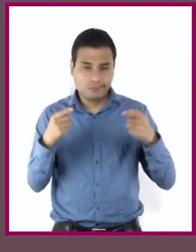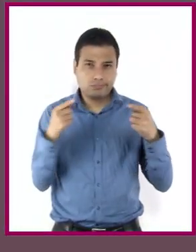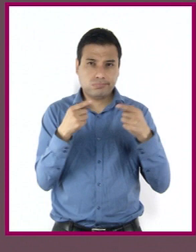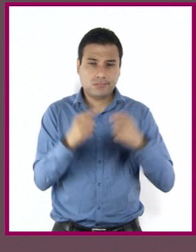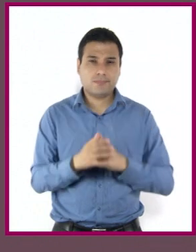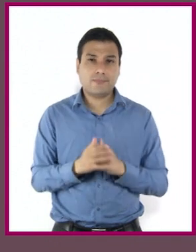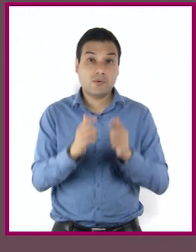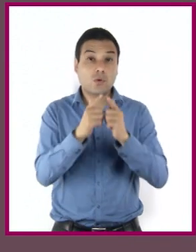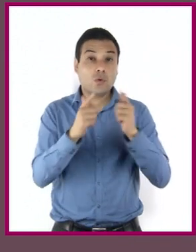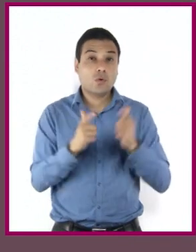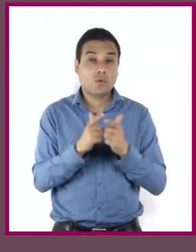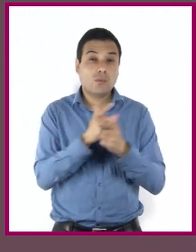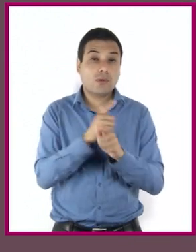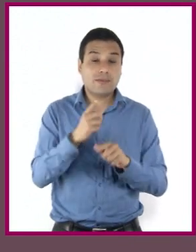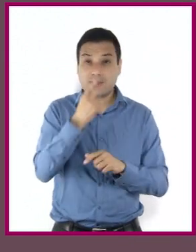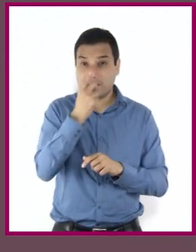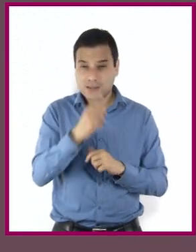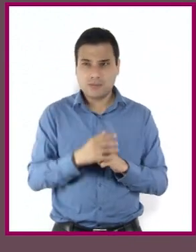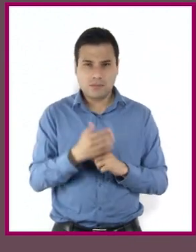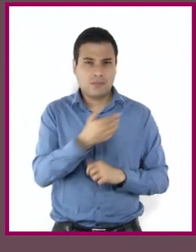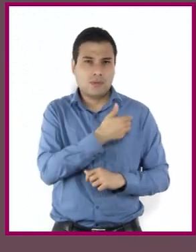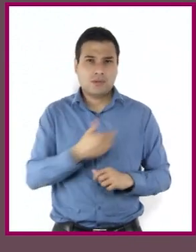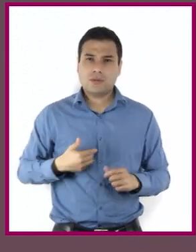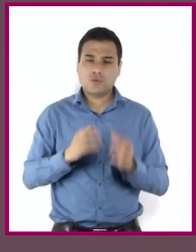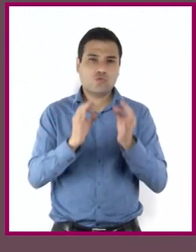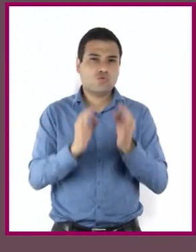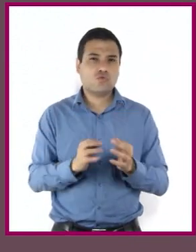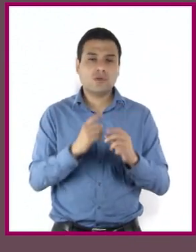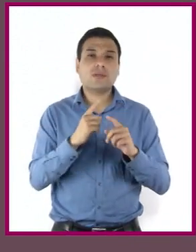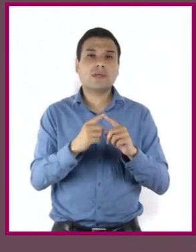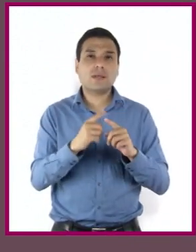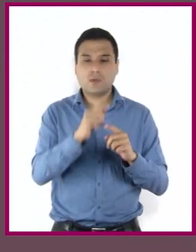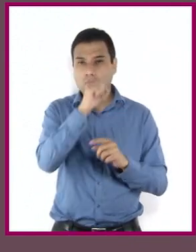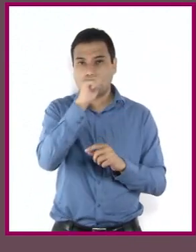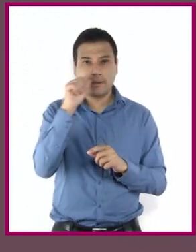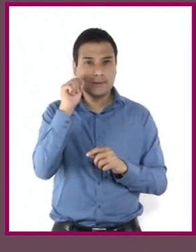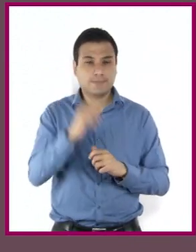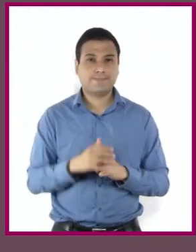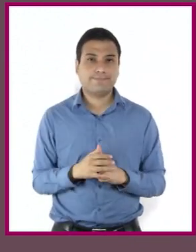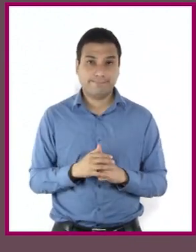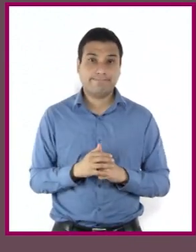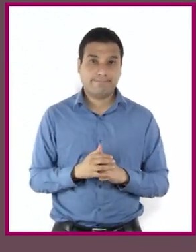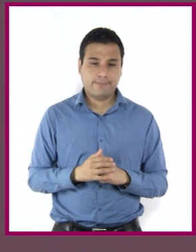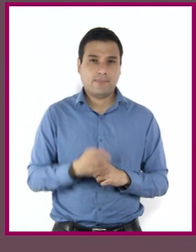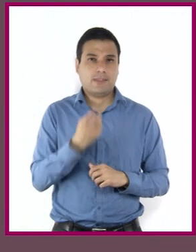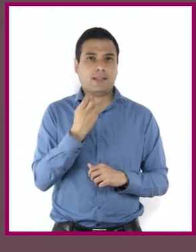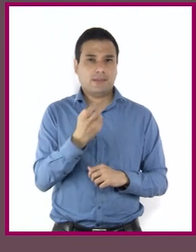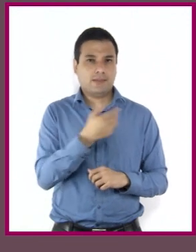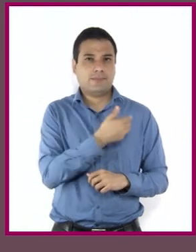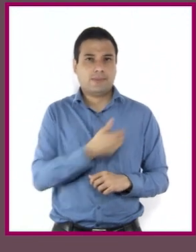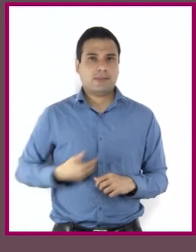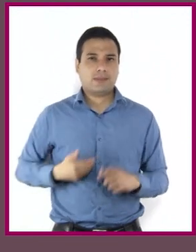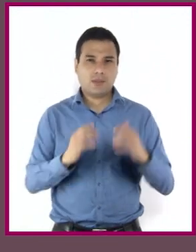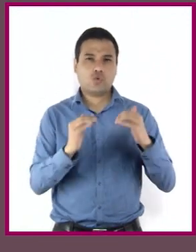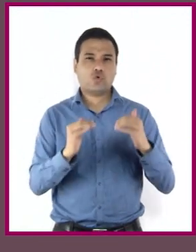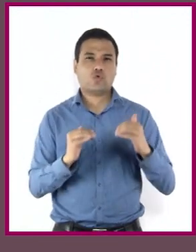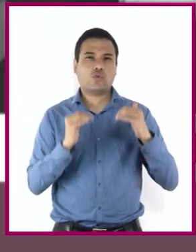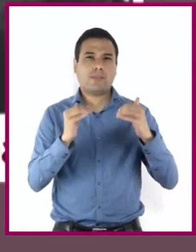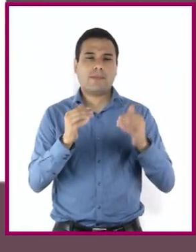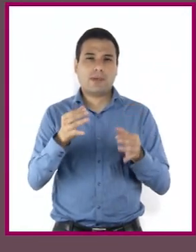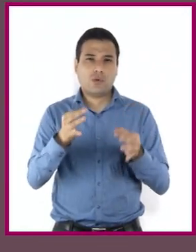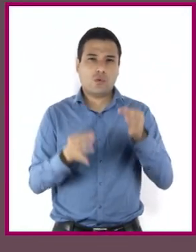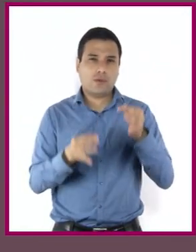Los liberales reconocieron como presidente de la República a Benito Juárez, quien en ese momento era el presidente de la Suprema Corte de